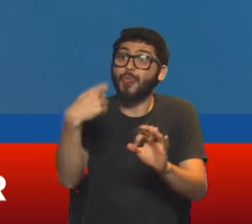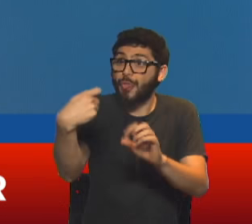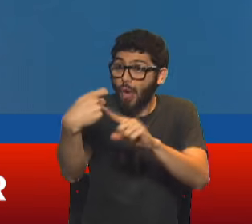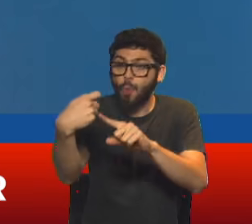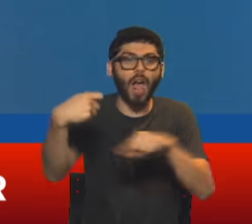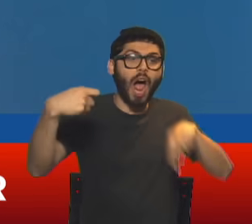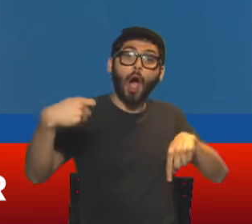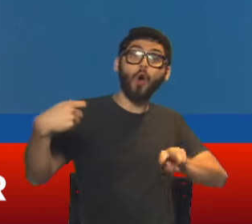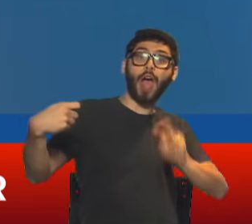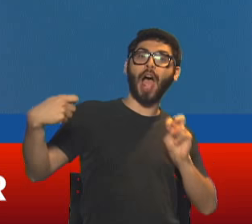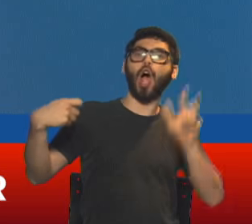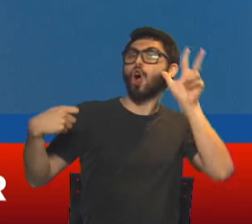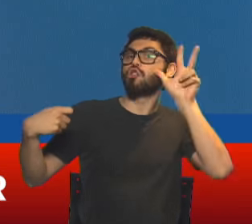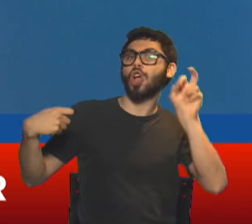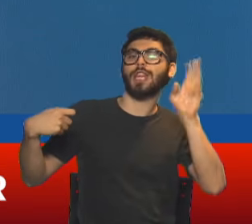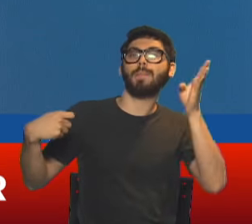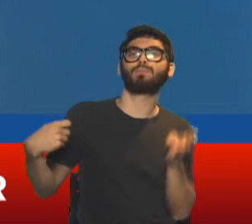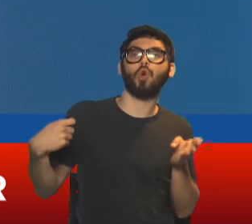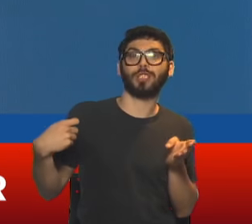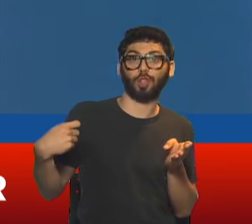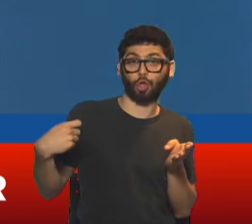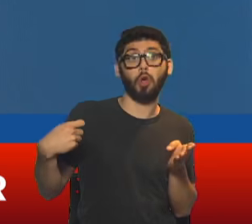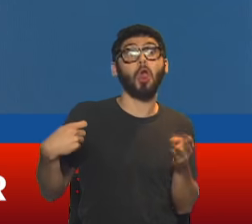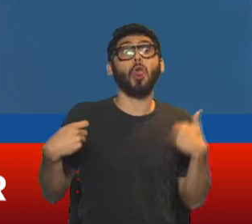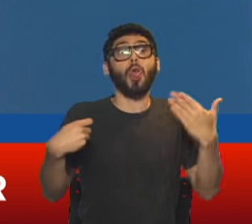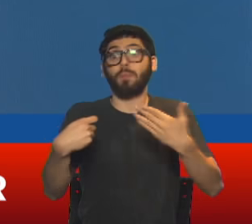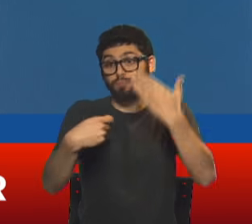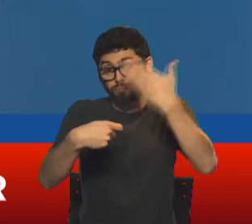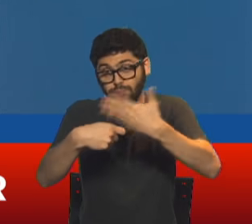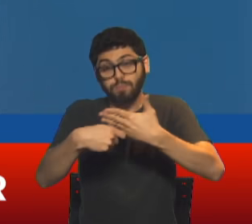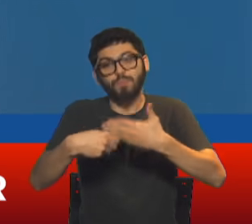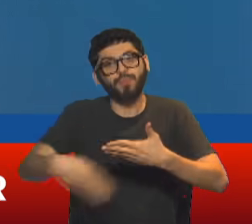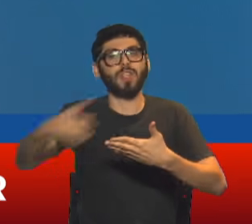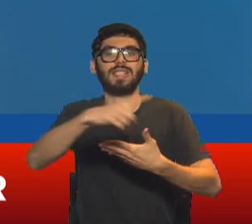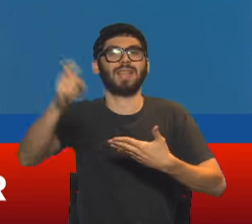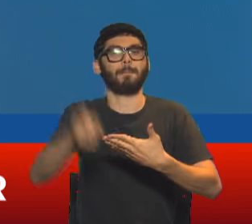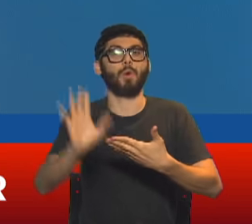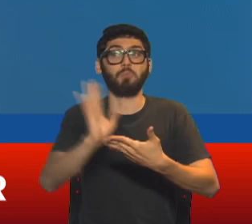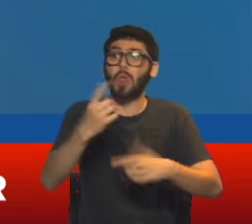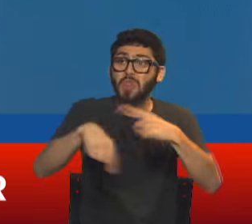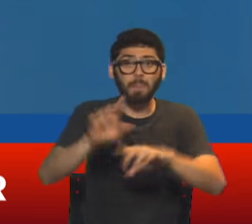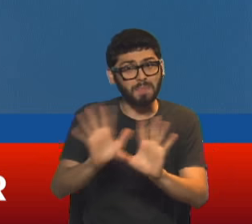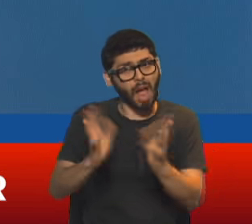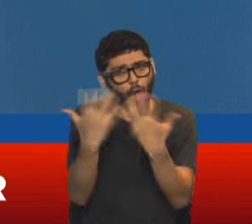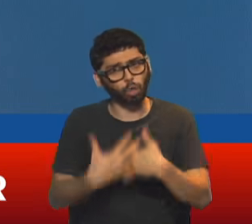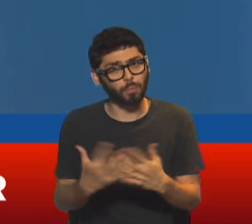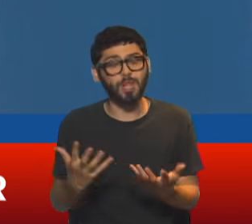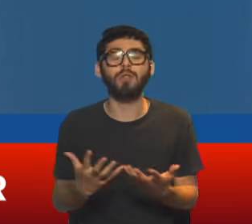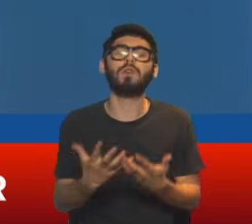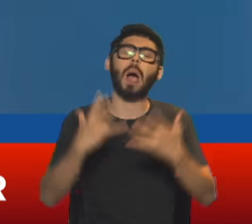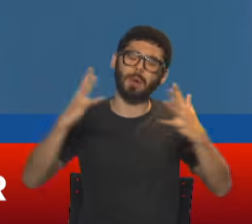cumplan la edad de jubilarse de manera automática van a cobrar el 100 por ciento sin hacer ningún trámite entonces para decirlo